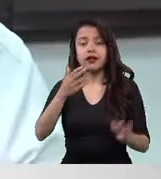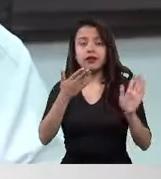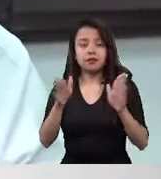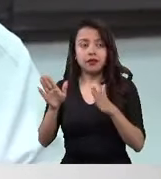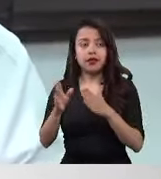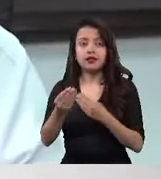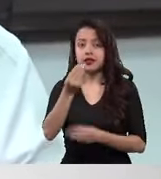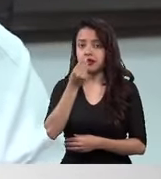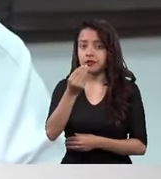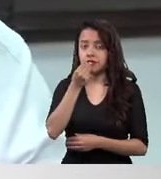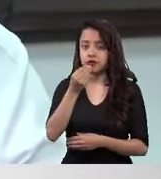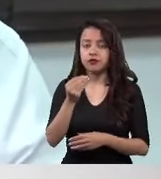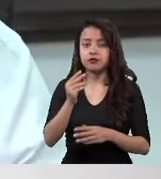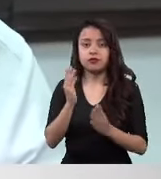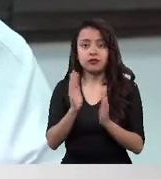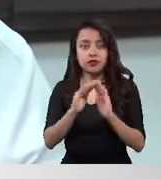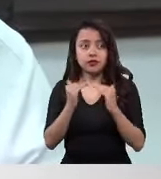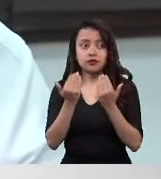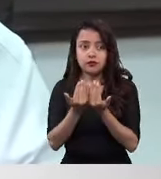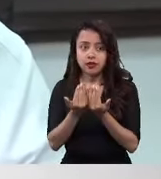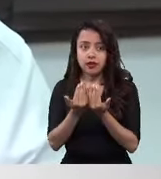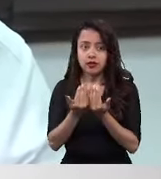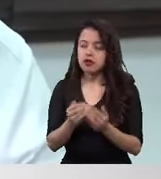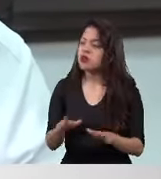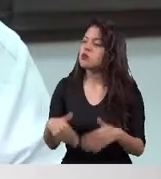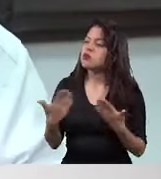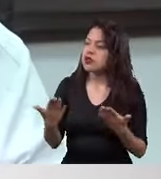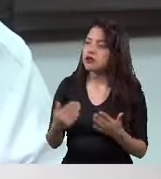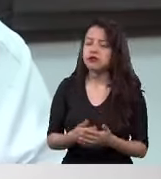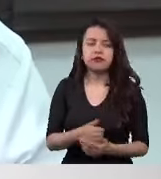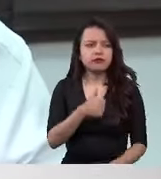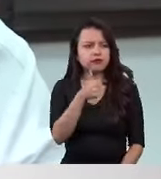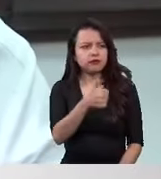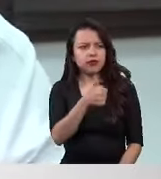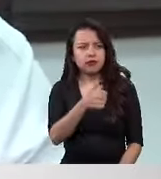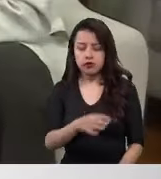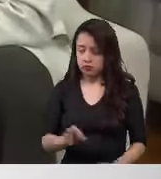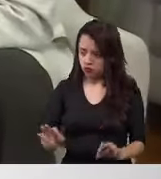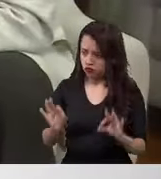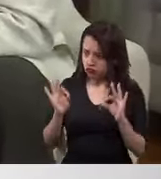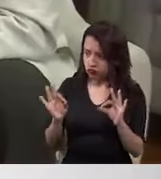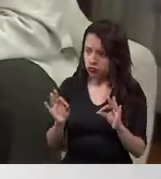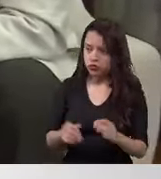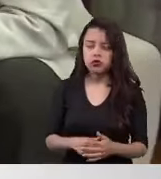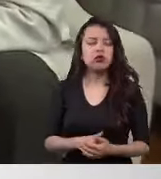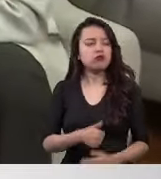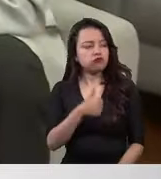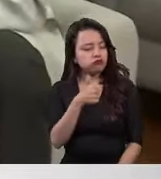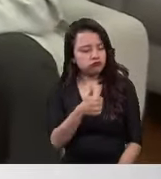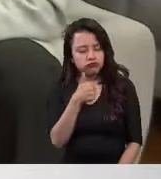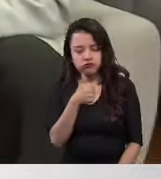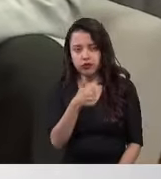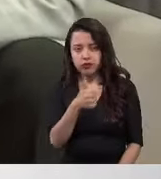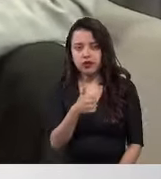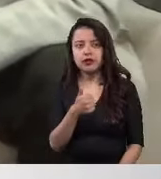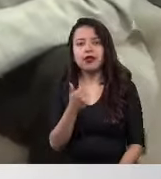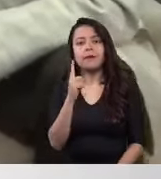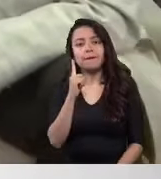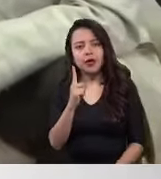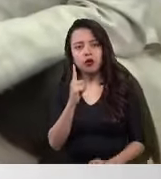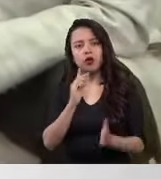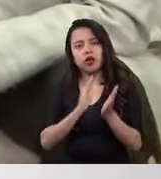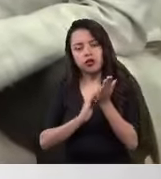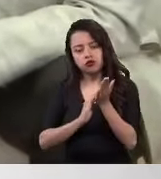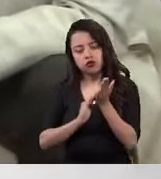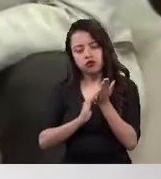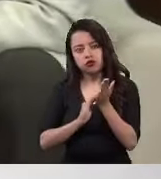Los niños reciben sus refrigerios, sí, reciben a tiempo, sí, con buena calidad la alimentación. Y estamos pendientes de eso. Decir